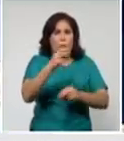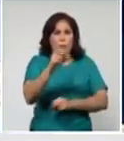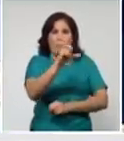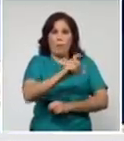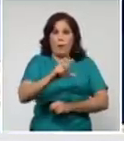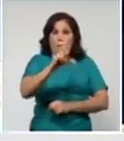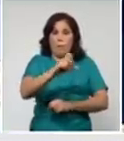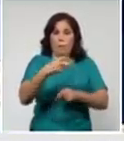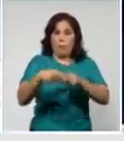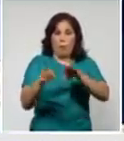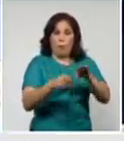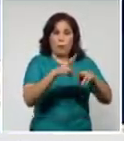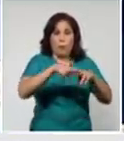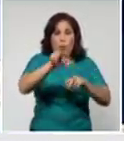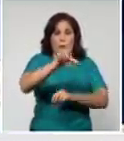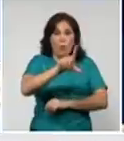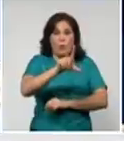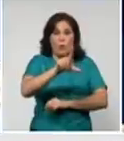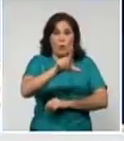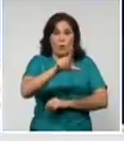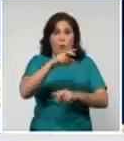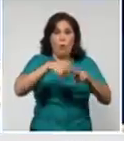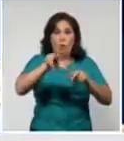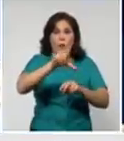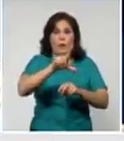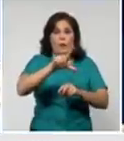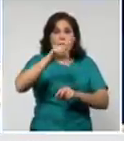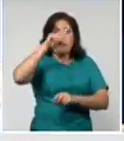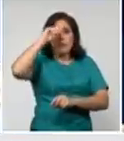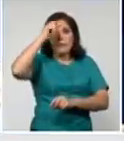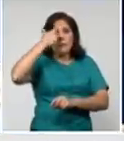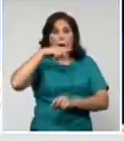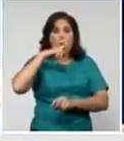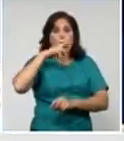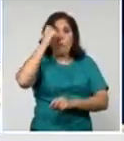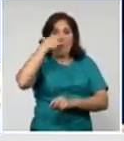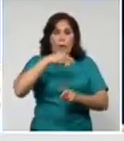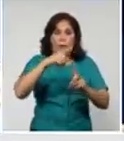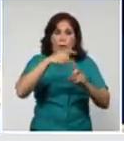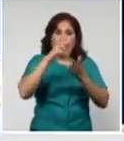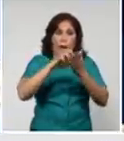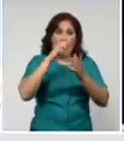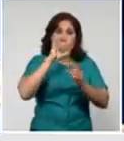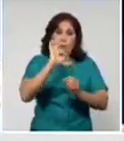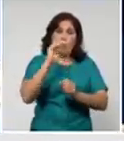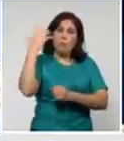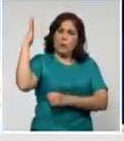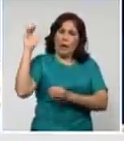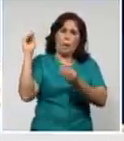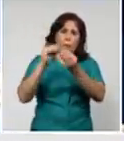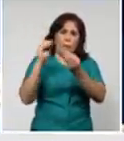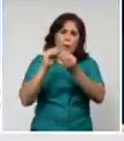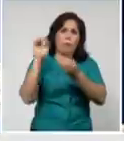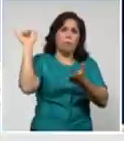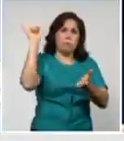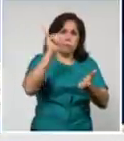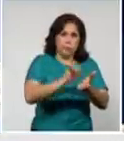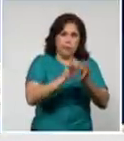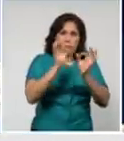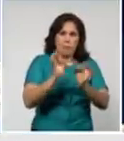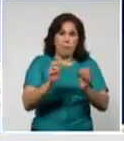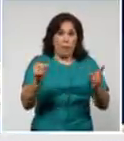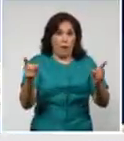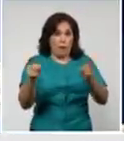de Holguín, y el de Holguín de Sagua de Tánamo, los 2 son importados. En resumen, de